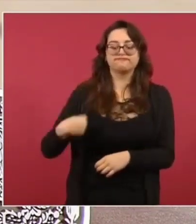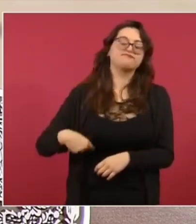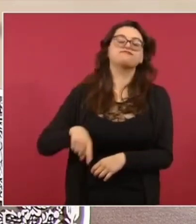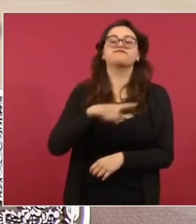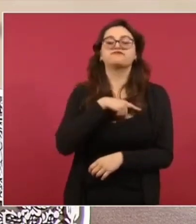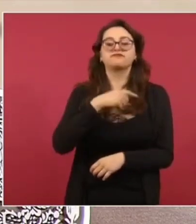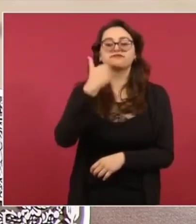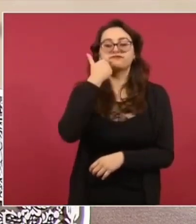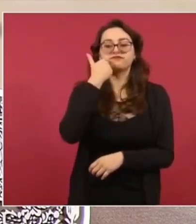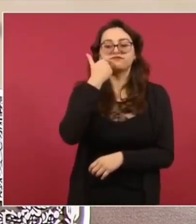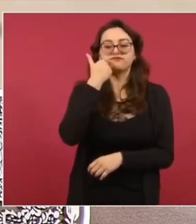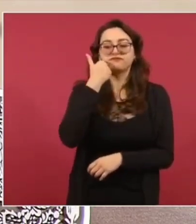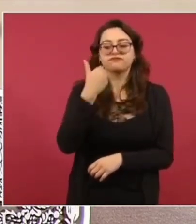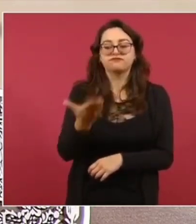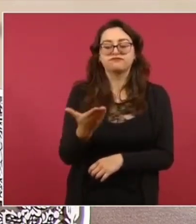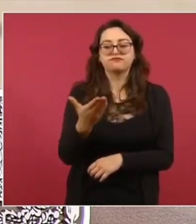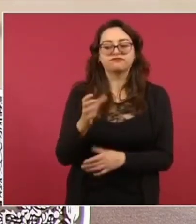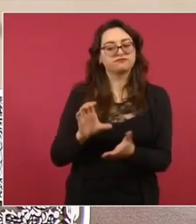el